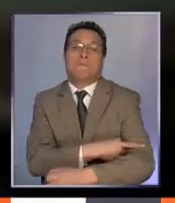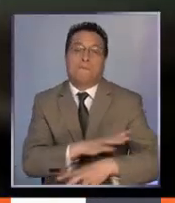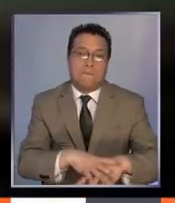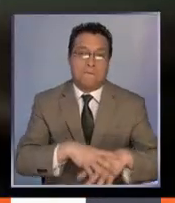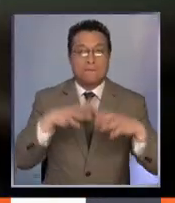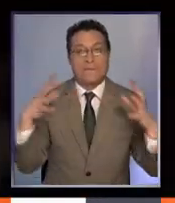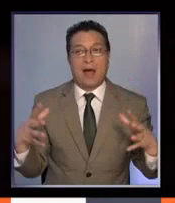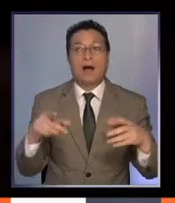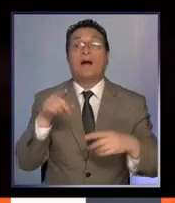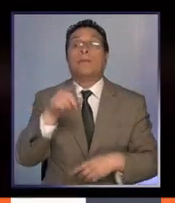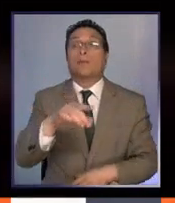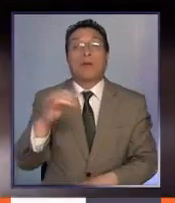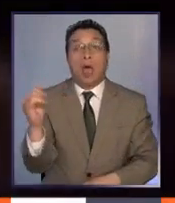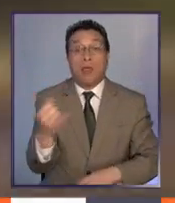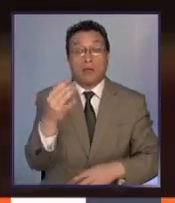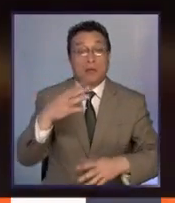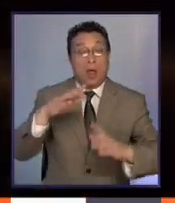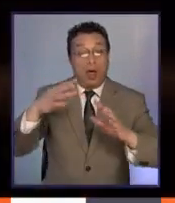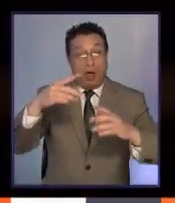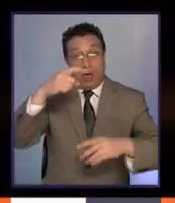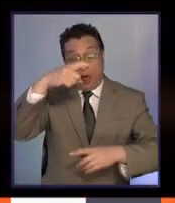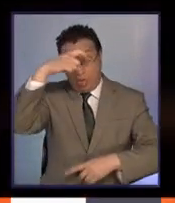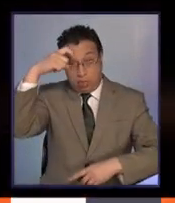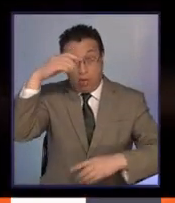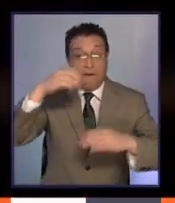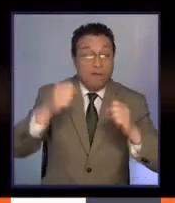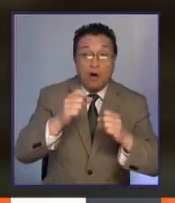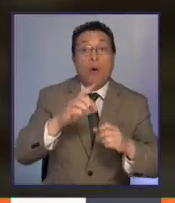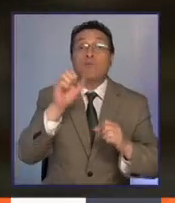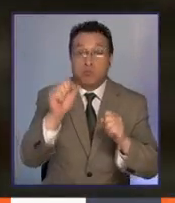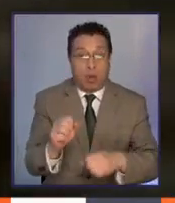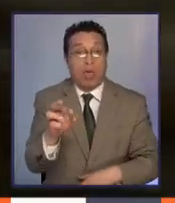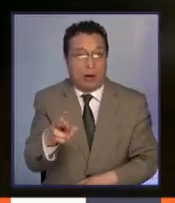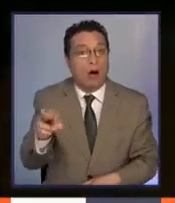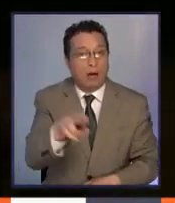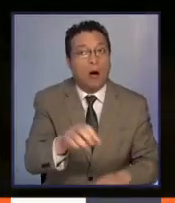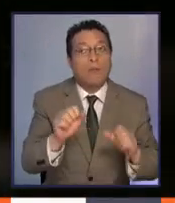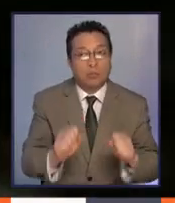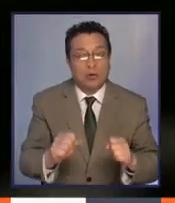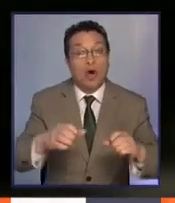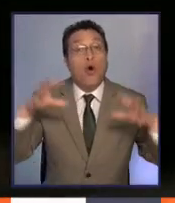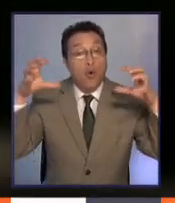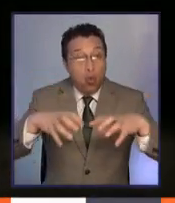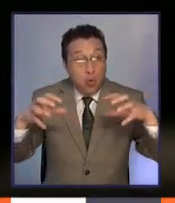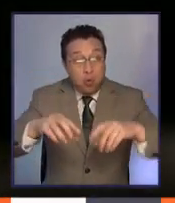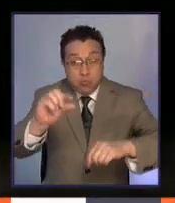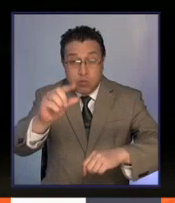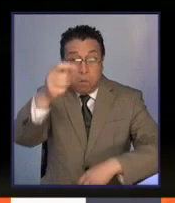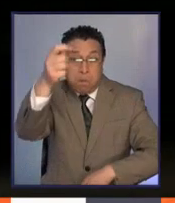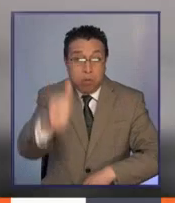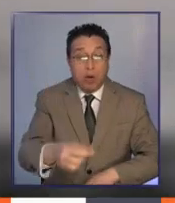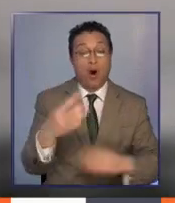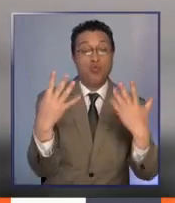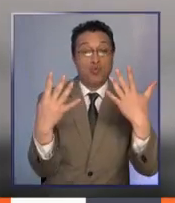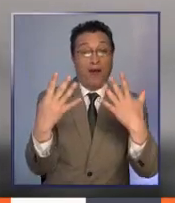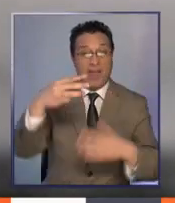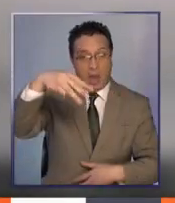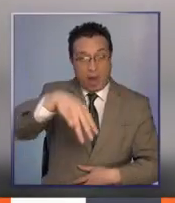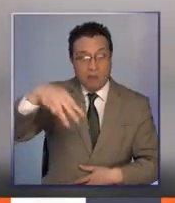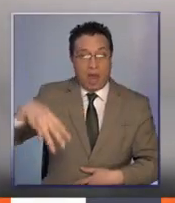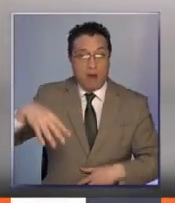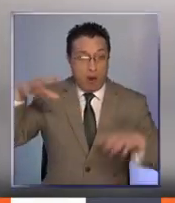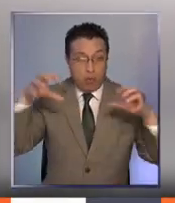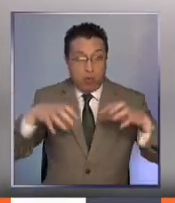ocurren independiente de la temperatura y por lo mismo podría repetirse. Mucha lluvia en poco tiempo, 9 milímetros exactos en